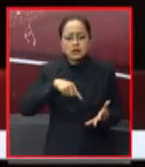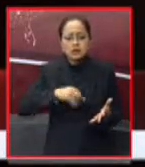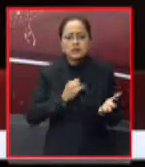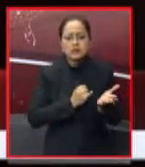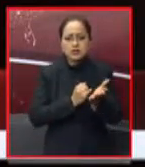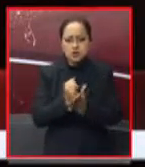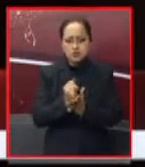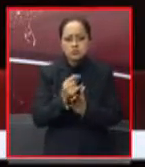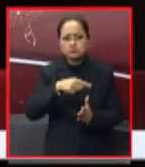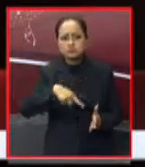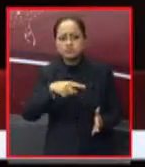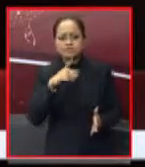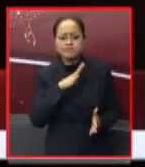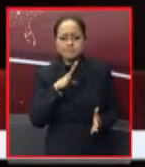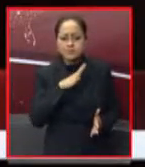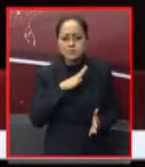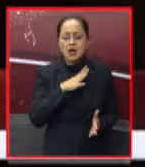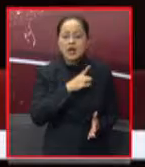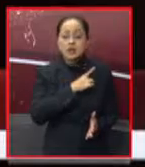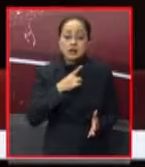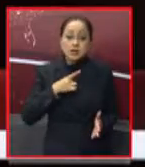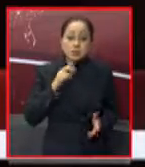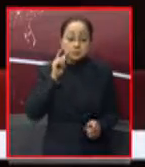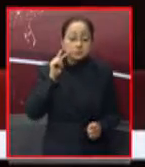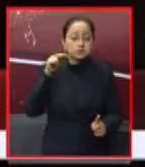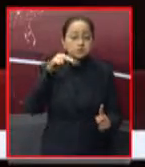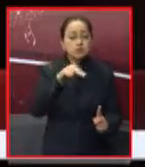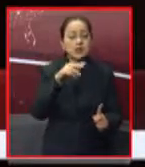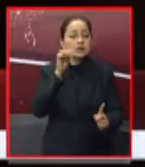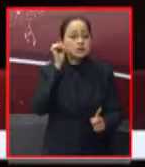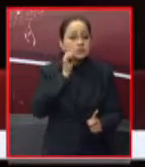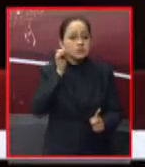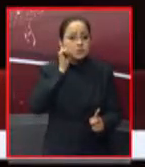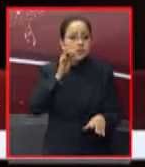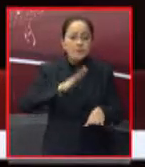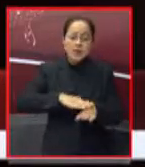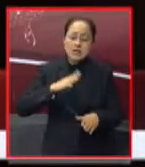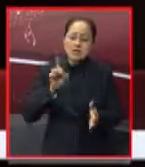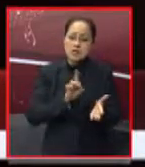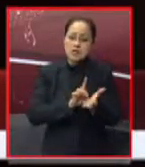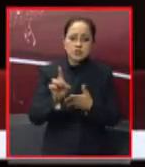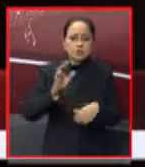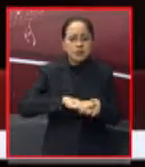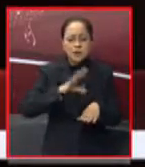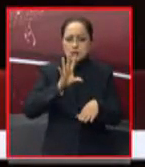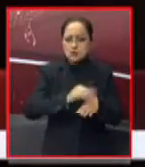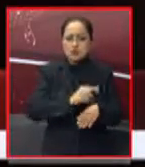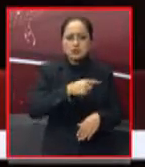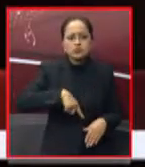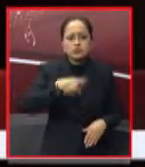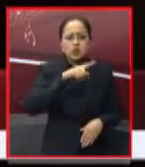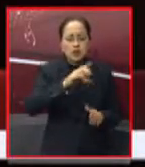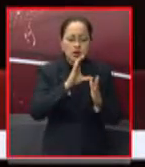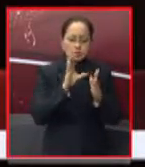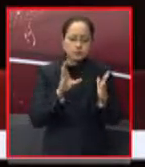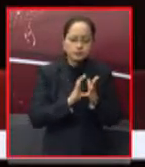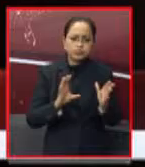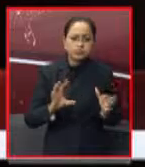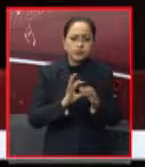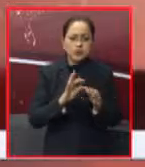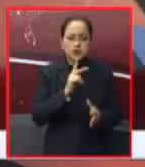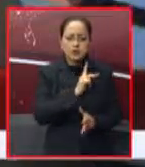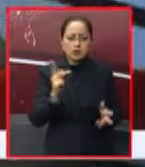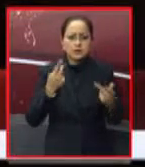en esta Cámara de Diputados debe tener en la mira maximizar los derechos y garantías constitucionales de todos los